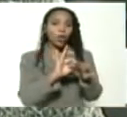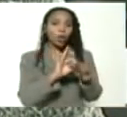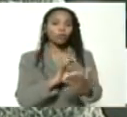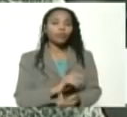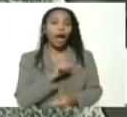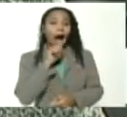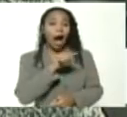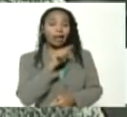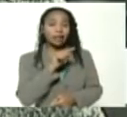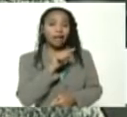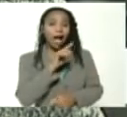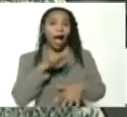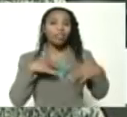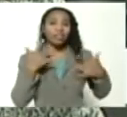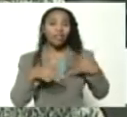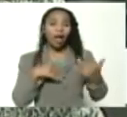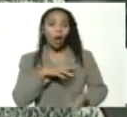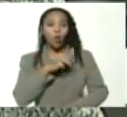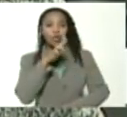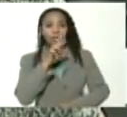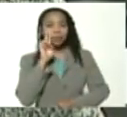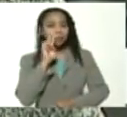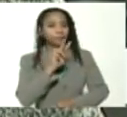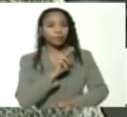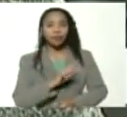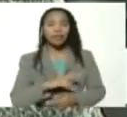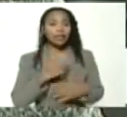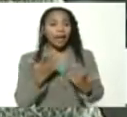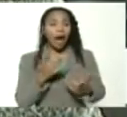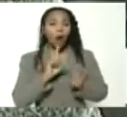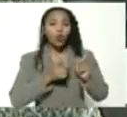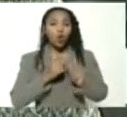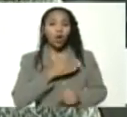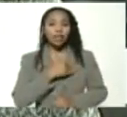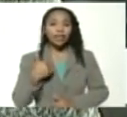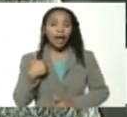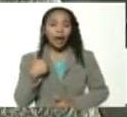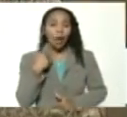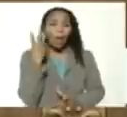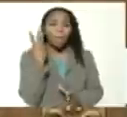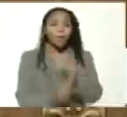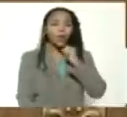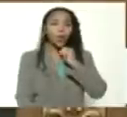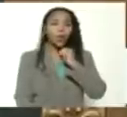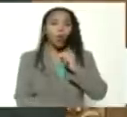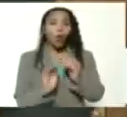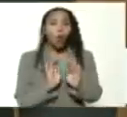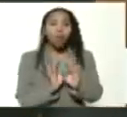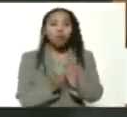a estos terribles hechos, que algunos quisieron banalizar